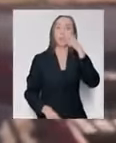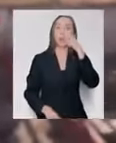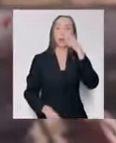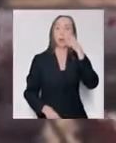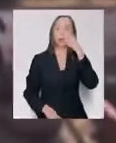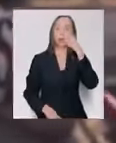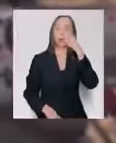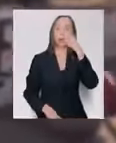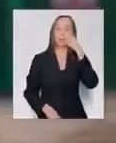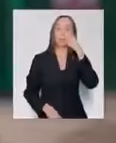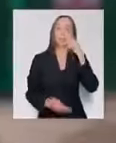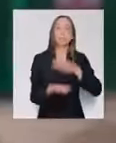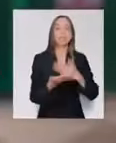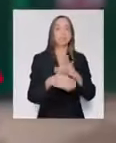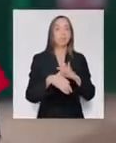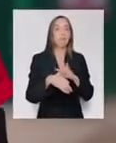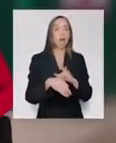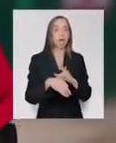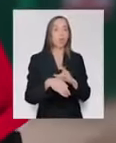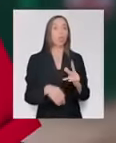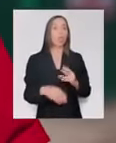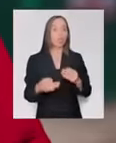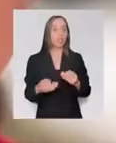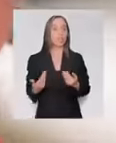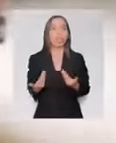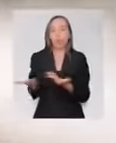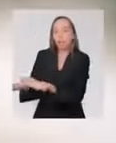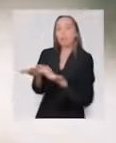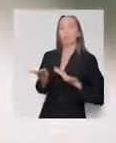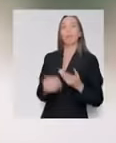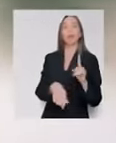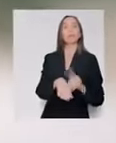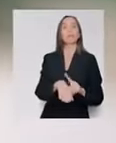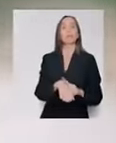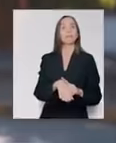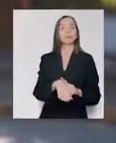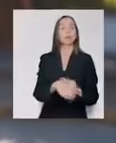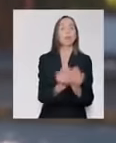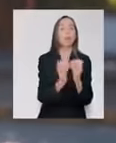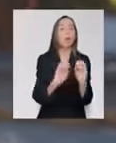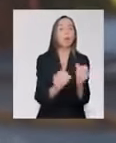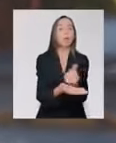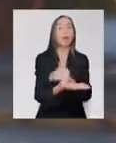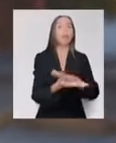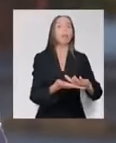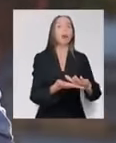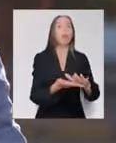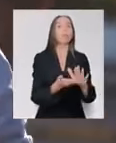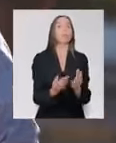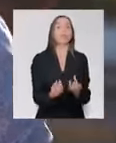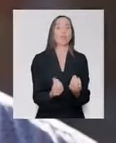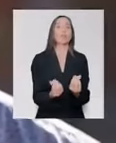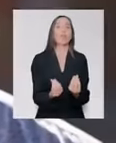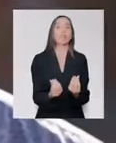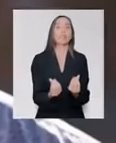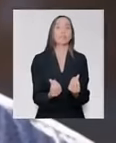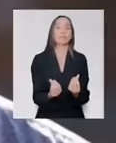humanos. De salud digna y oportuna. De una educación gratuita y de